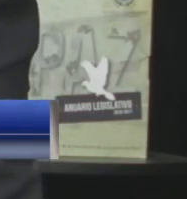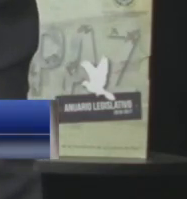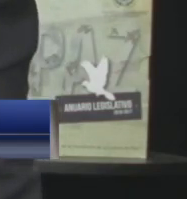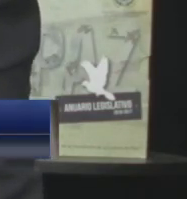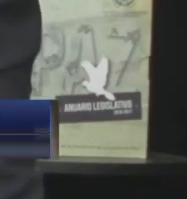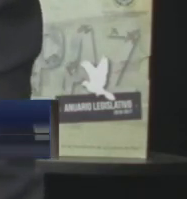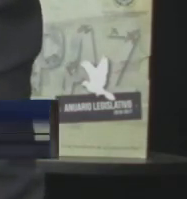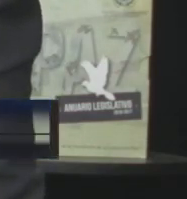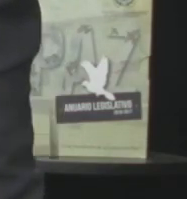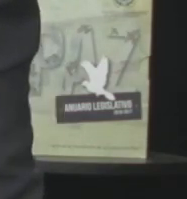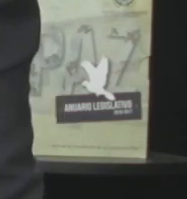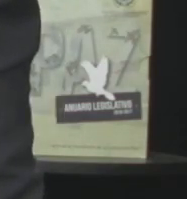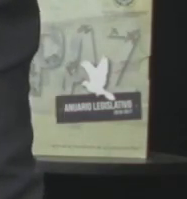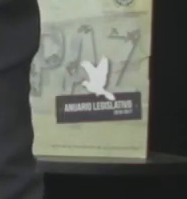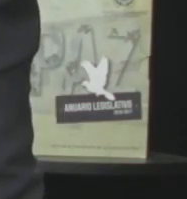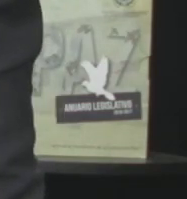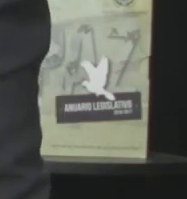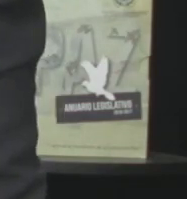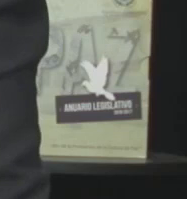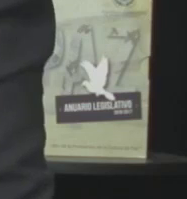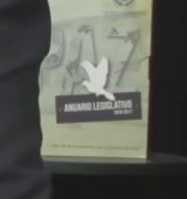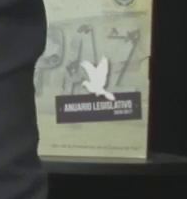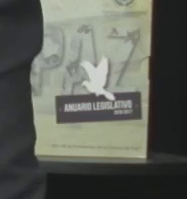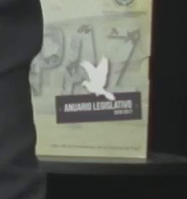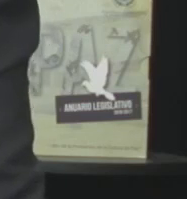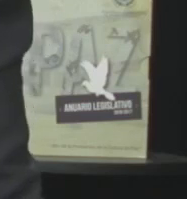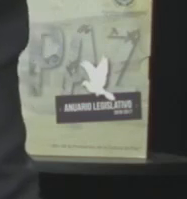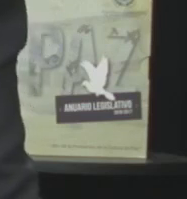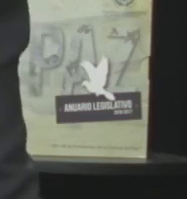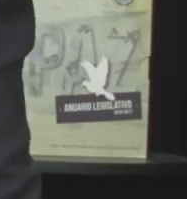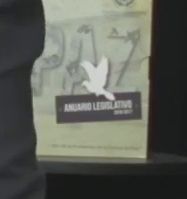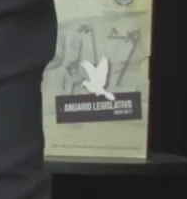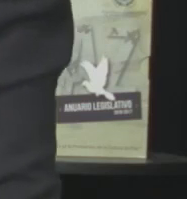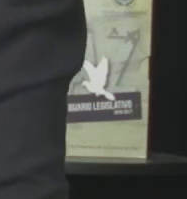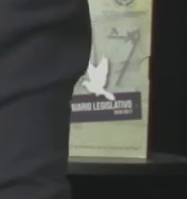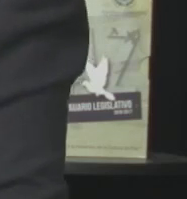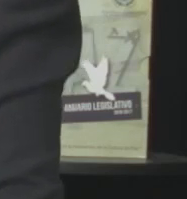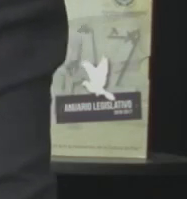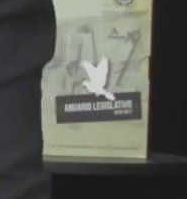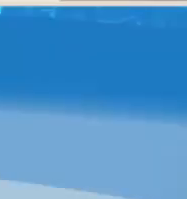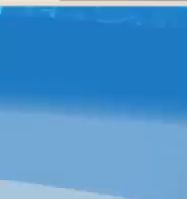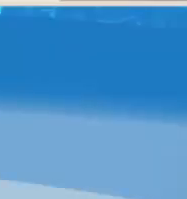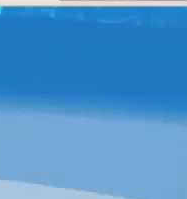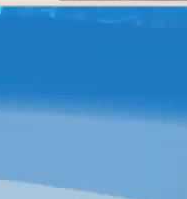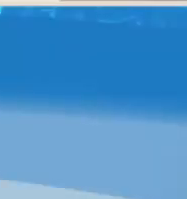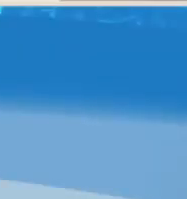país se hagan pruebas del COVID-19, que es el mismo coronavirus. A ver,